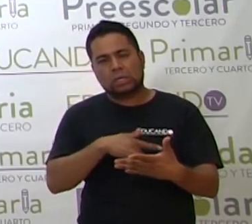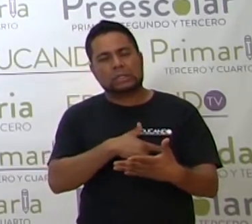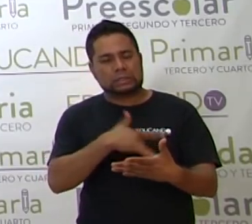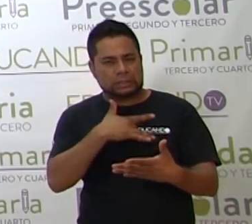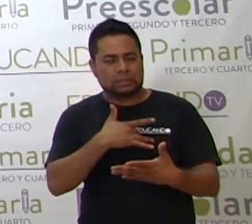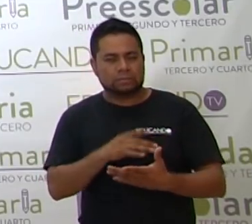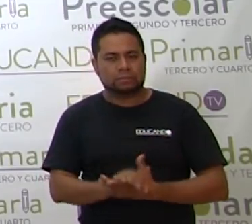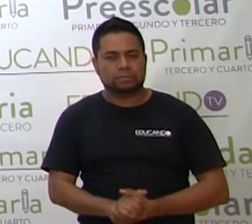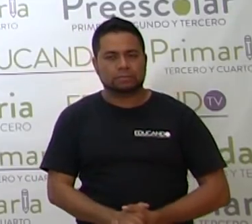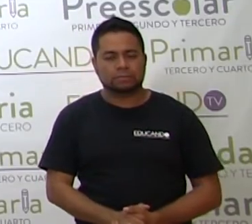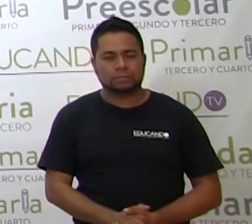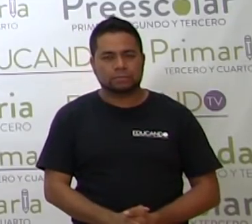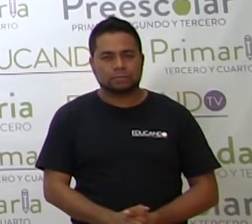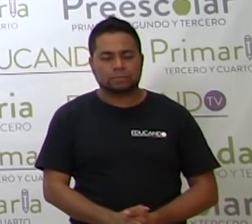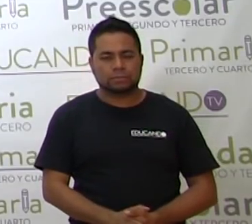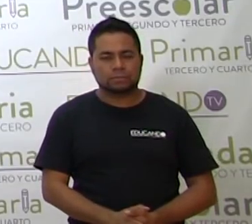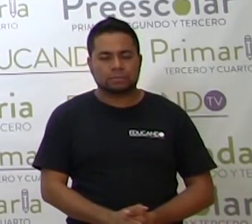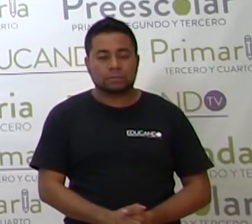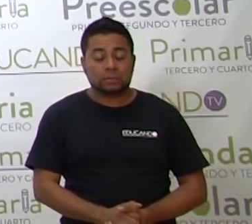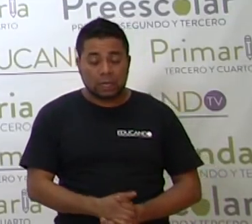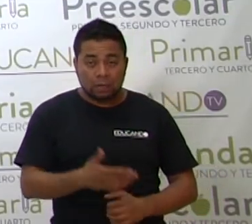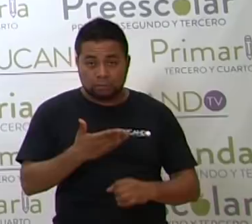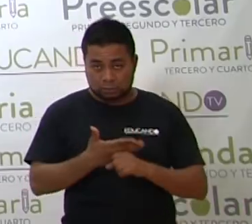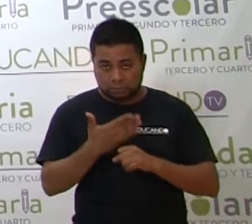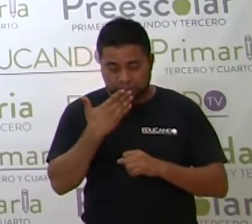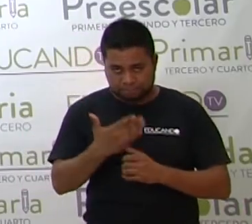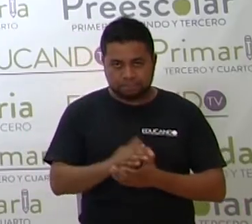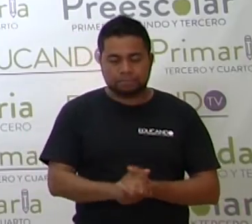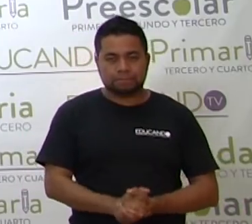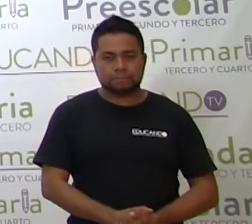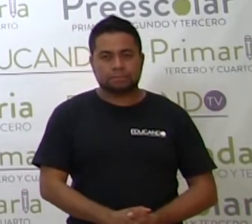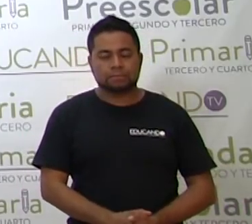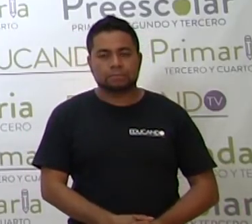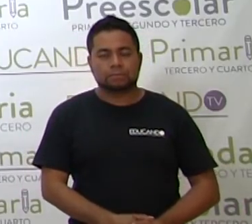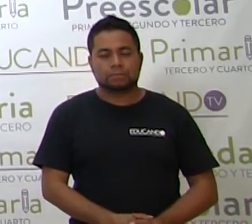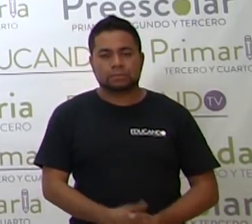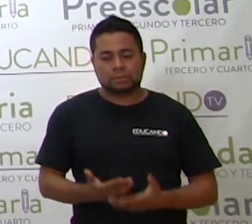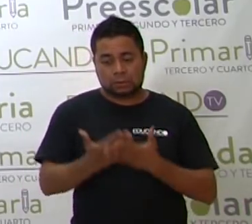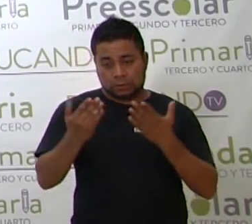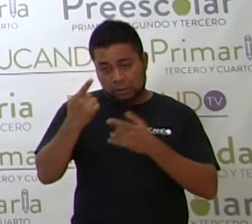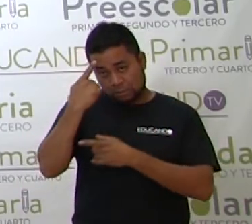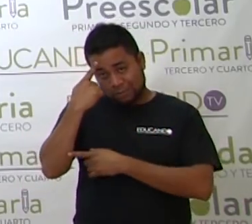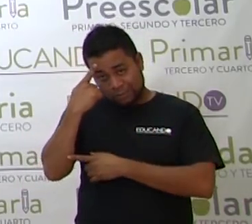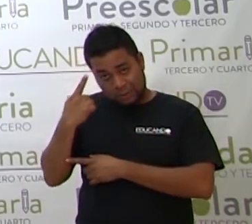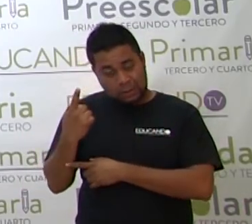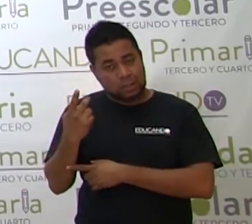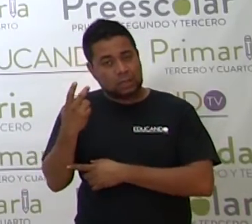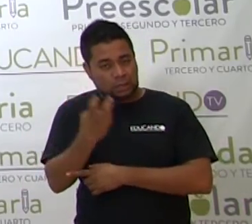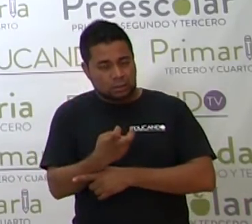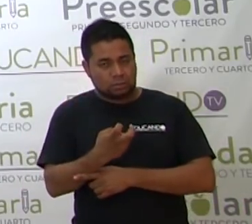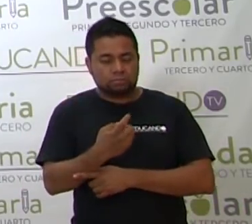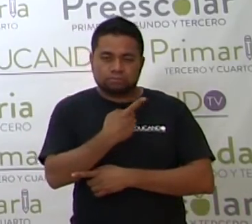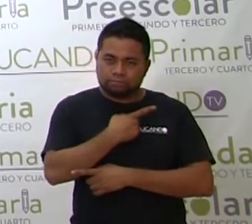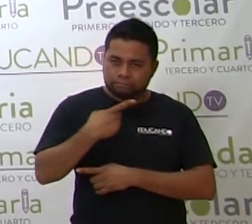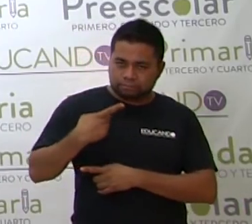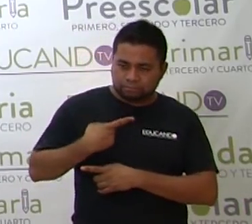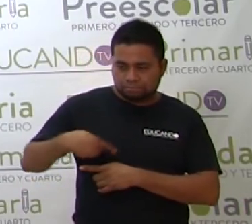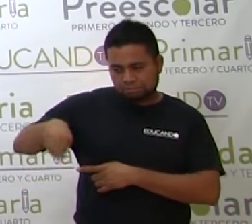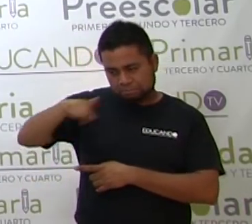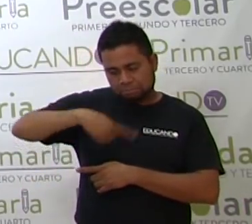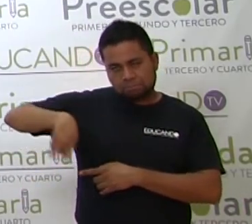de la información escrita. Muy bien, niños y niñas. Ahora, para esto debemos de